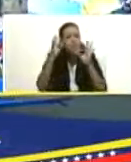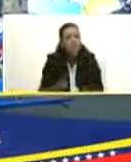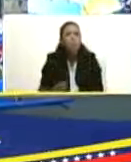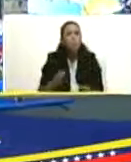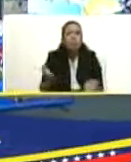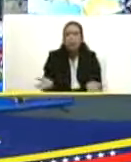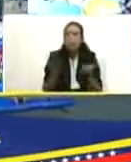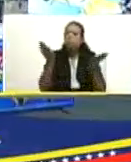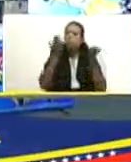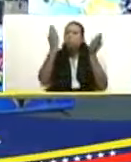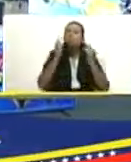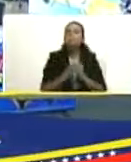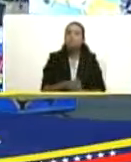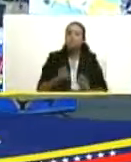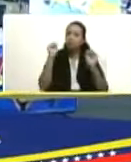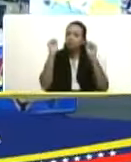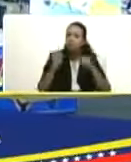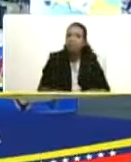a motivar